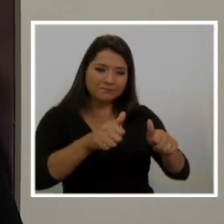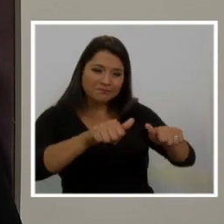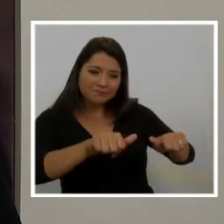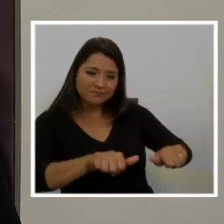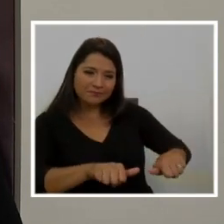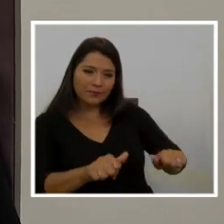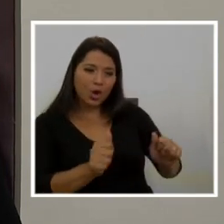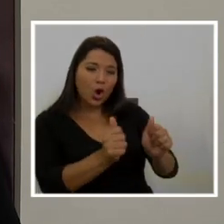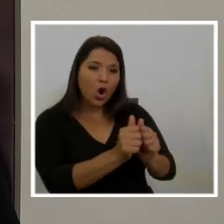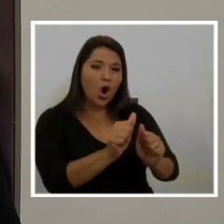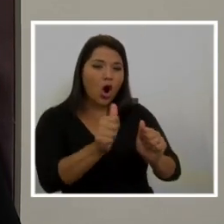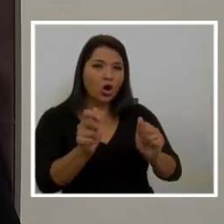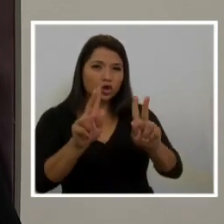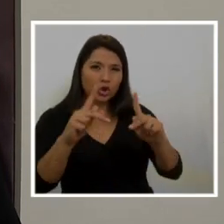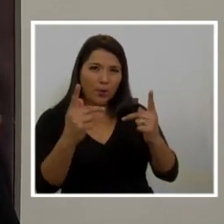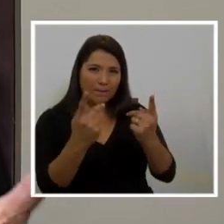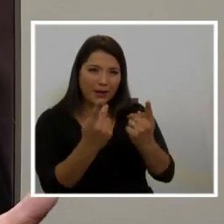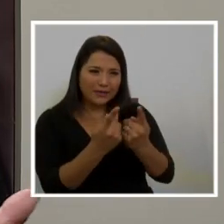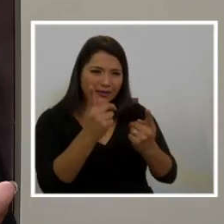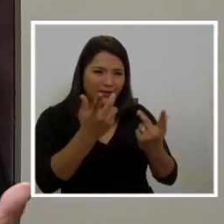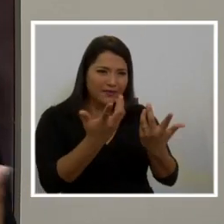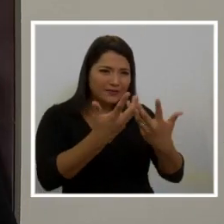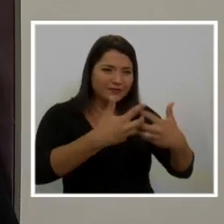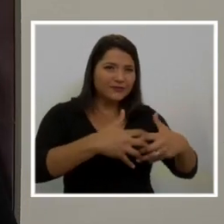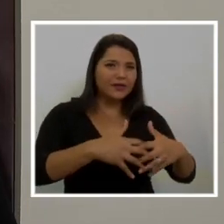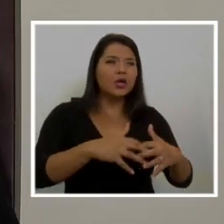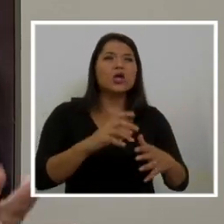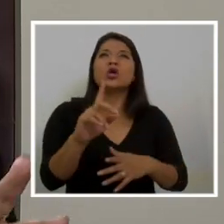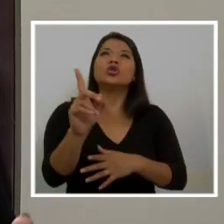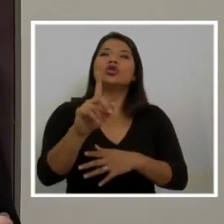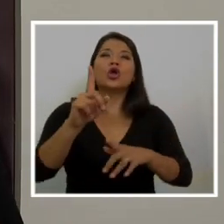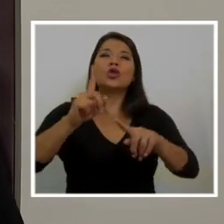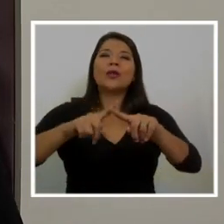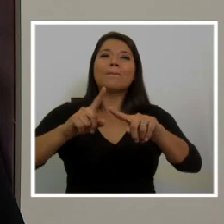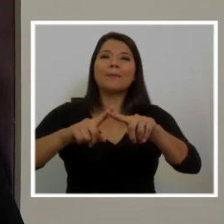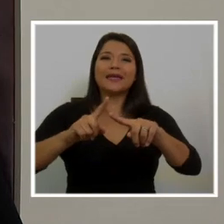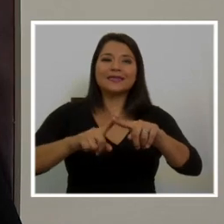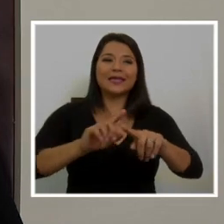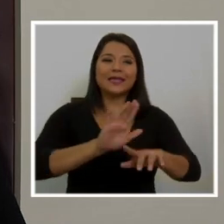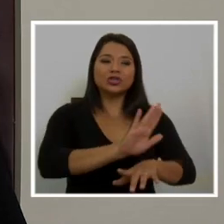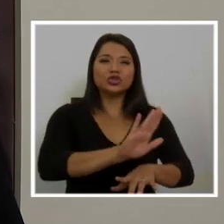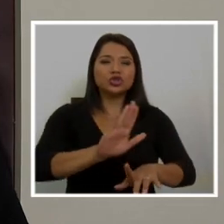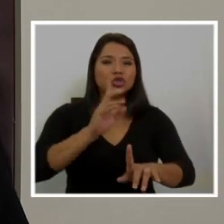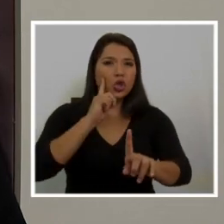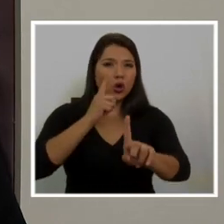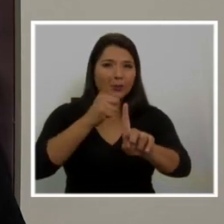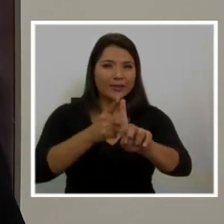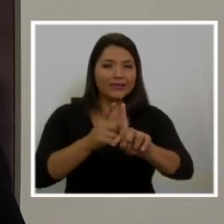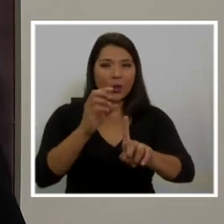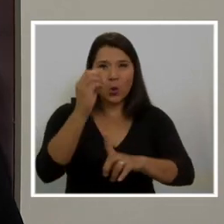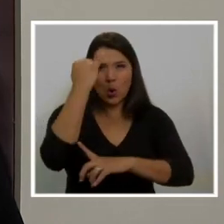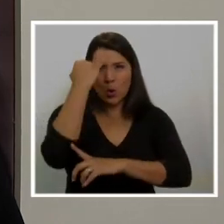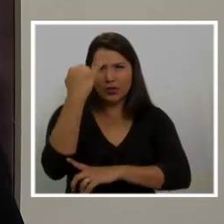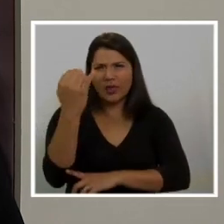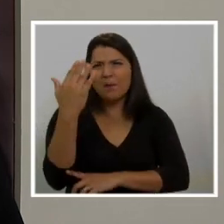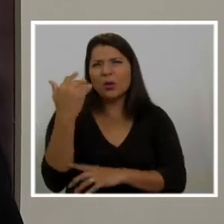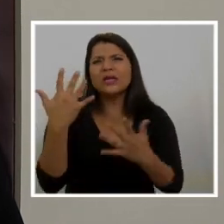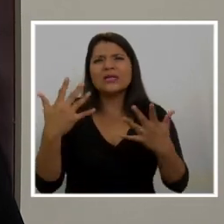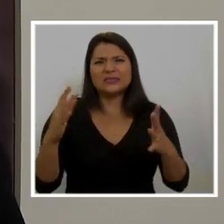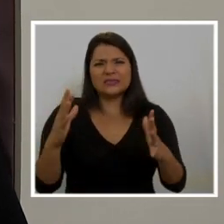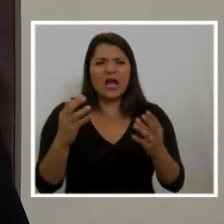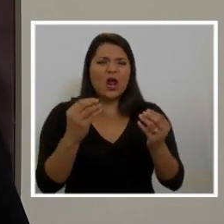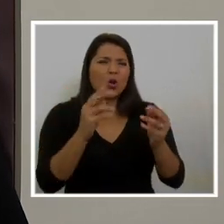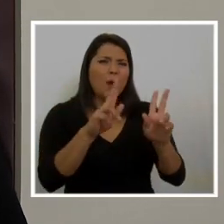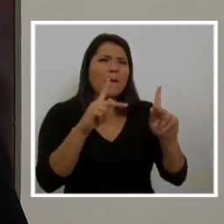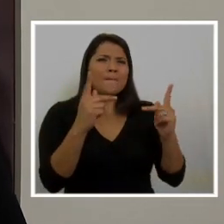es tanto en función de las mal llamadas ideologías, porque hace mucho rato que los partidos en nuestro país abandonaron posiciones